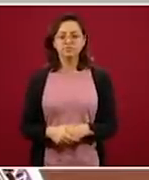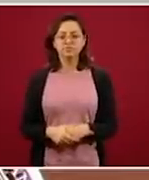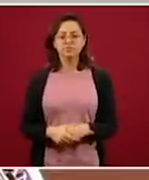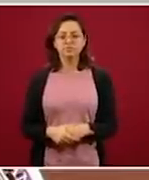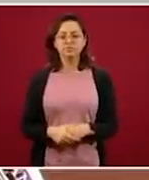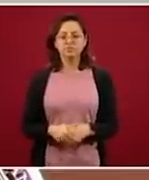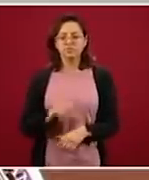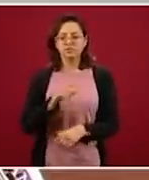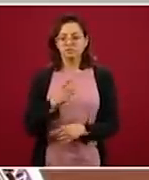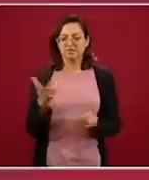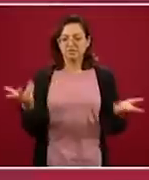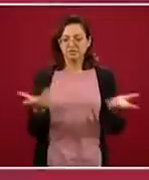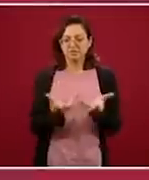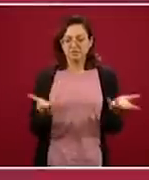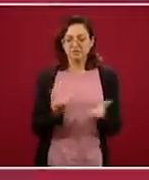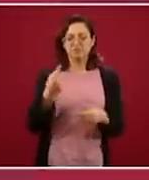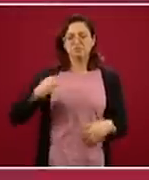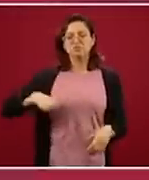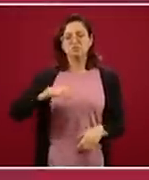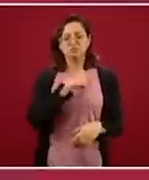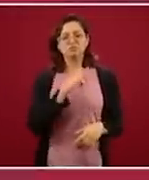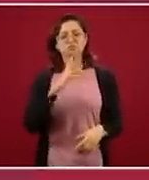Porque nosotros tenemos un acuerdo.